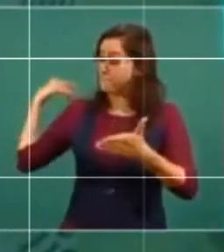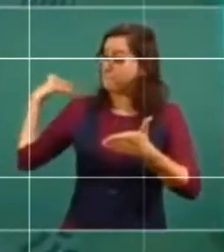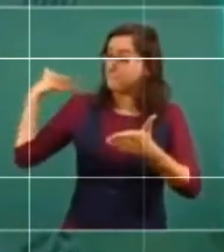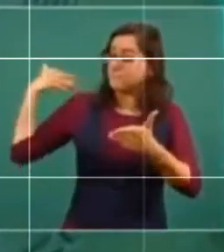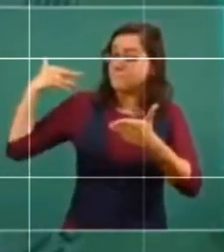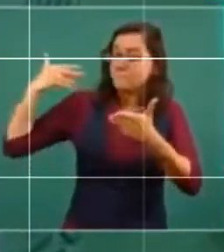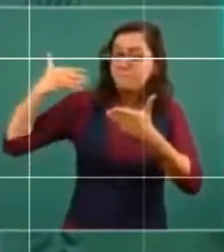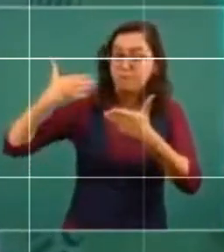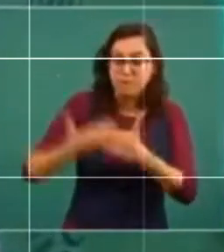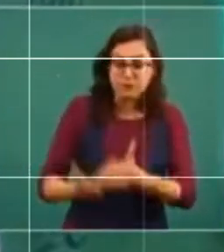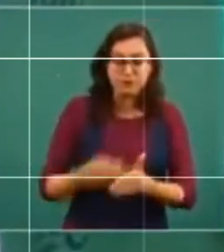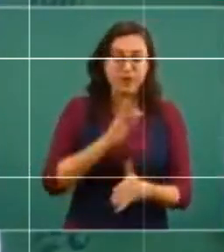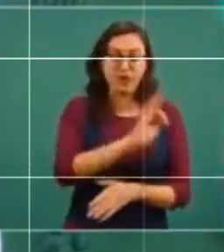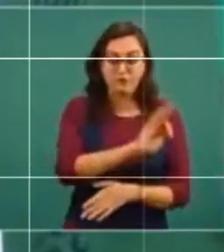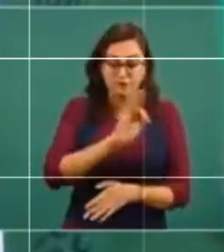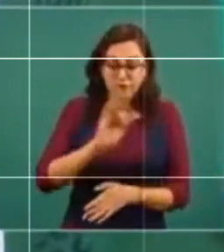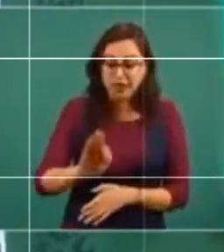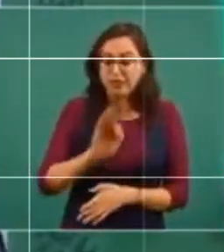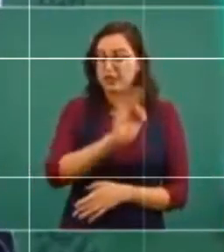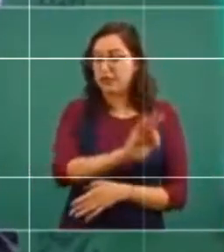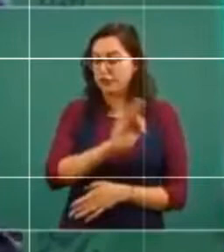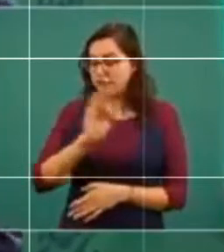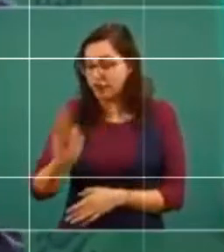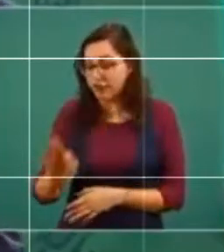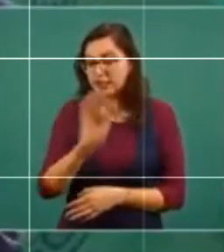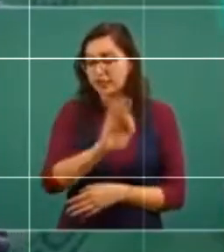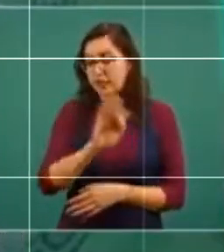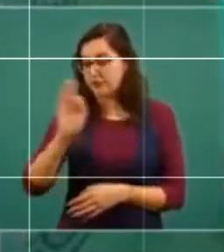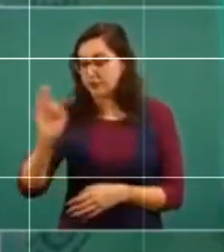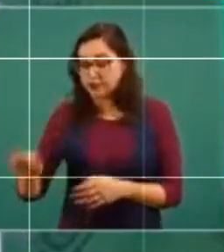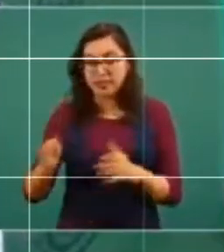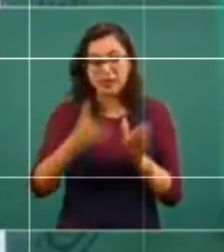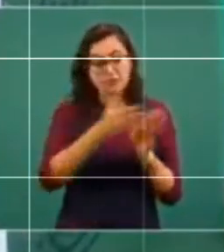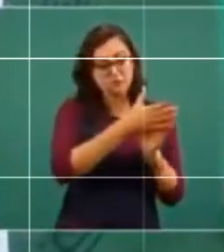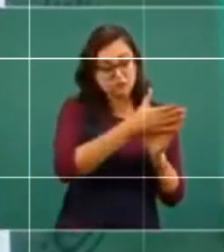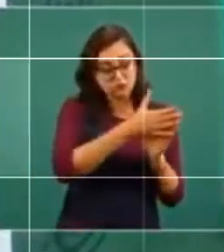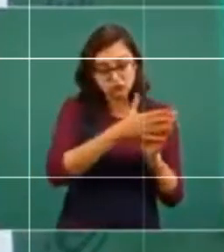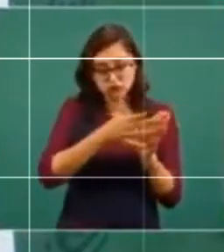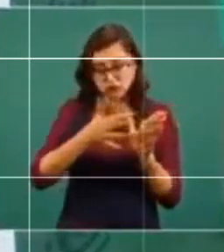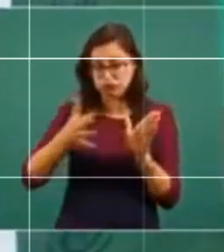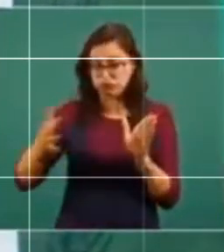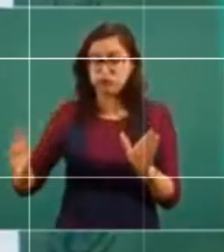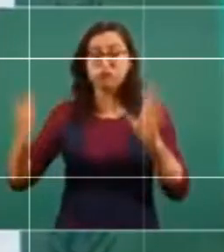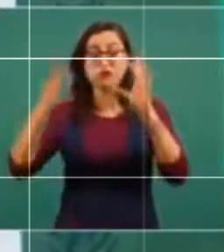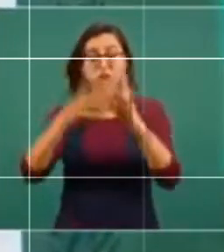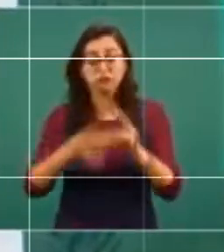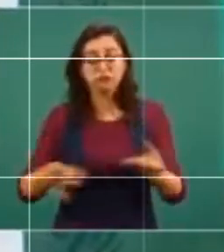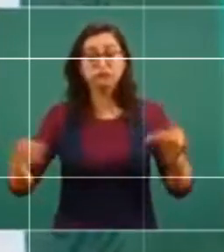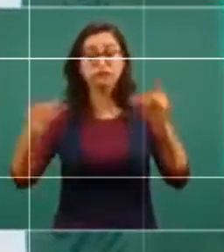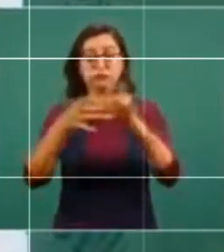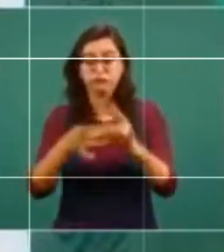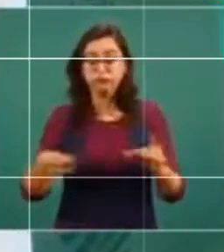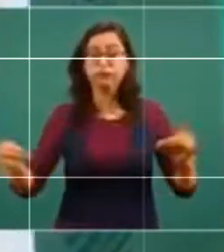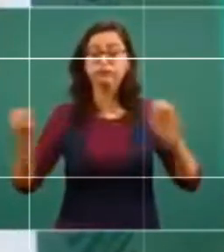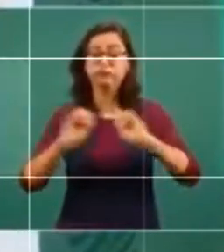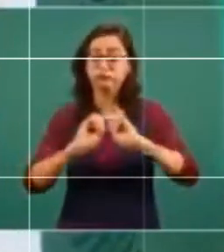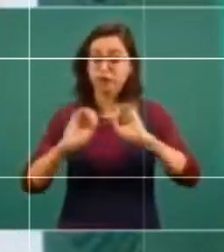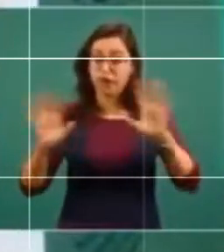Desde que nos enteramos de la detención del general